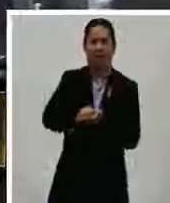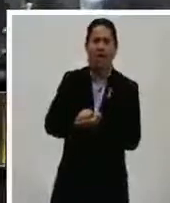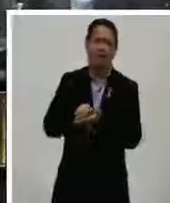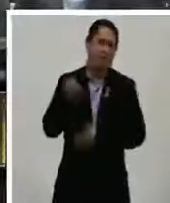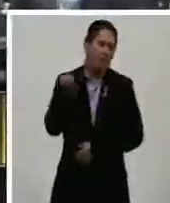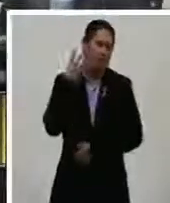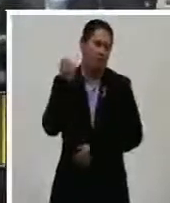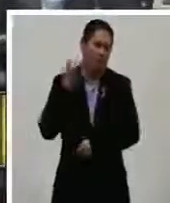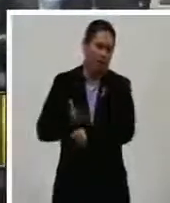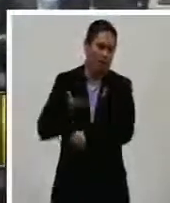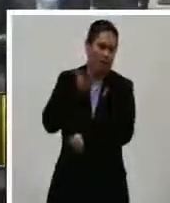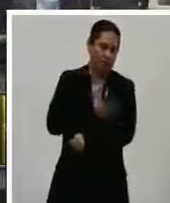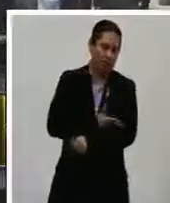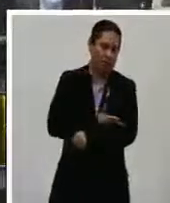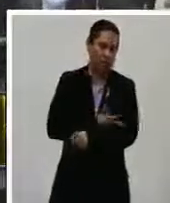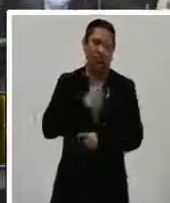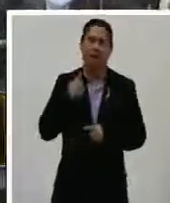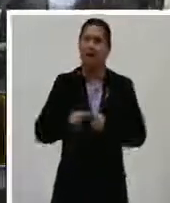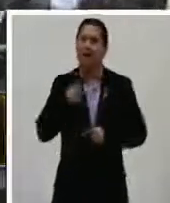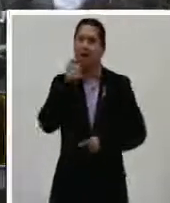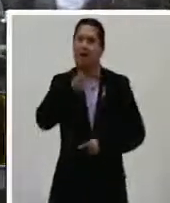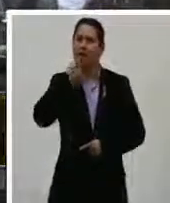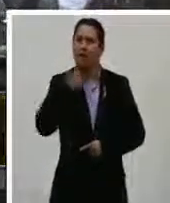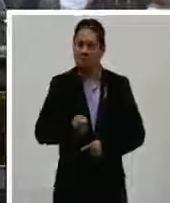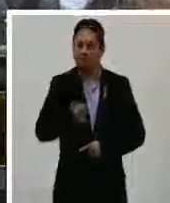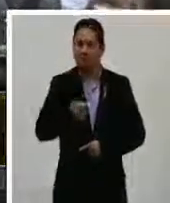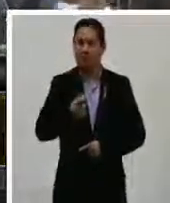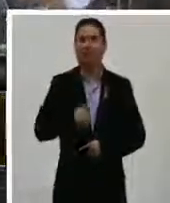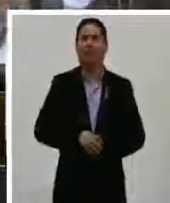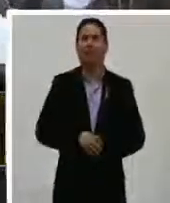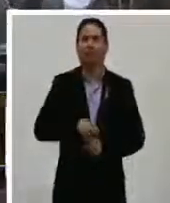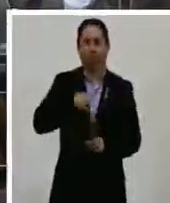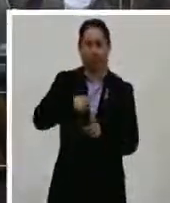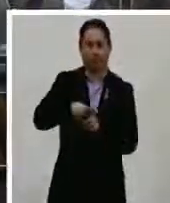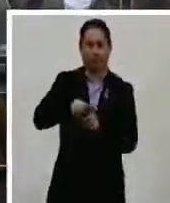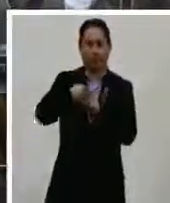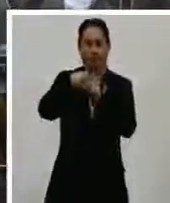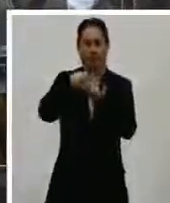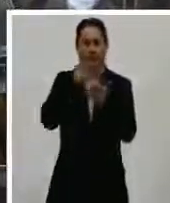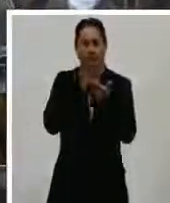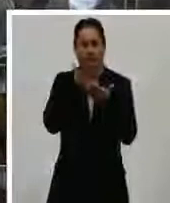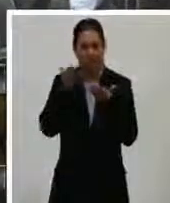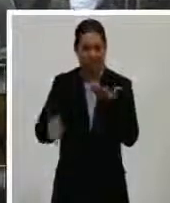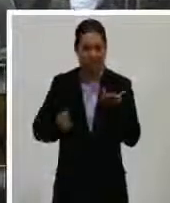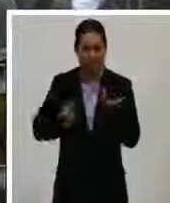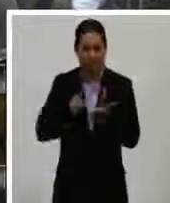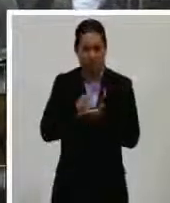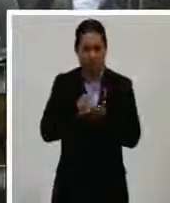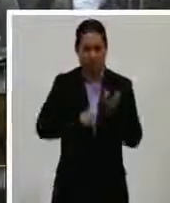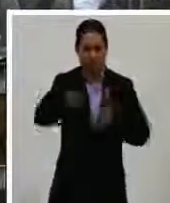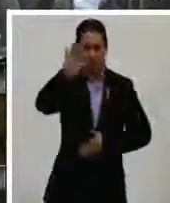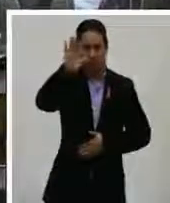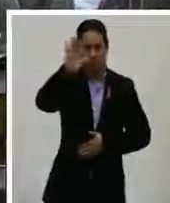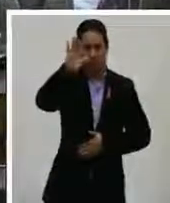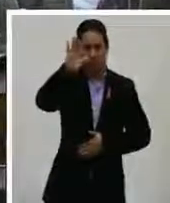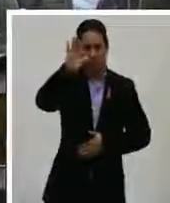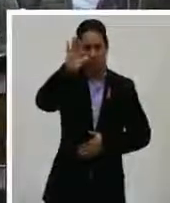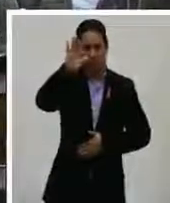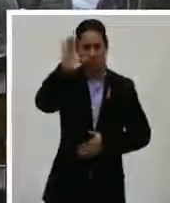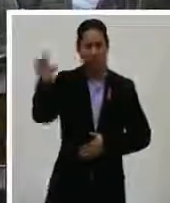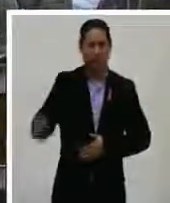anterior las legisladoras y los legisladores que estén por la afirmativa sirvan se manifestarlo